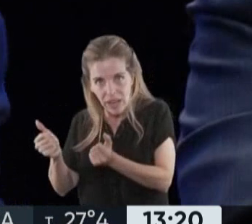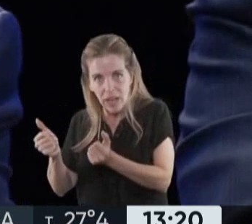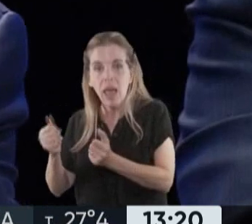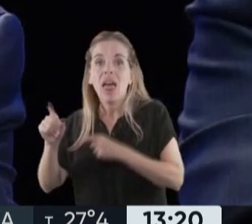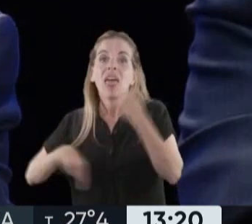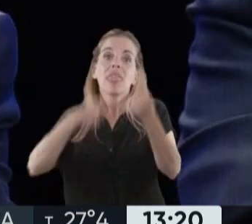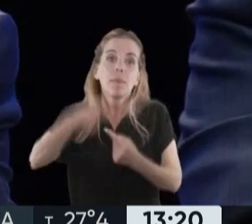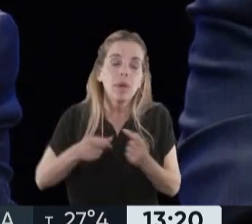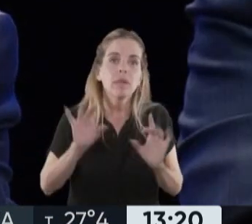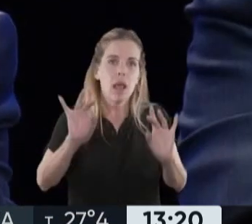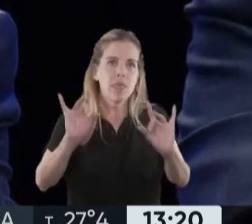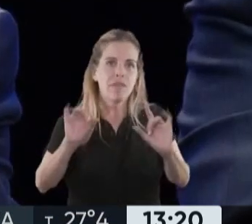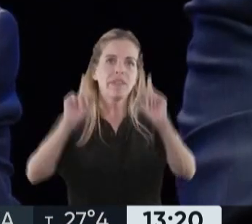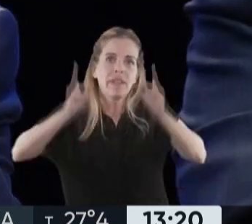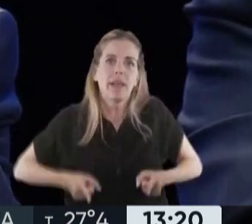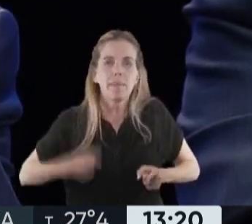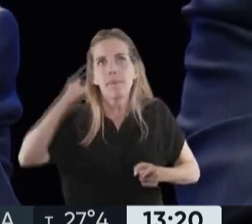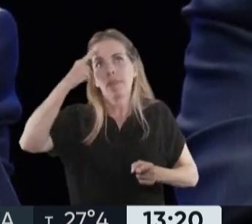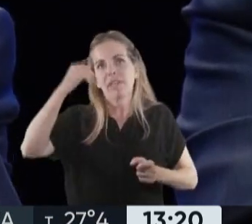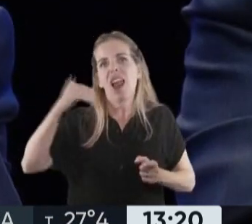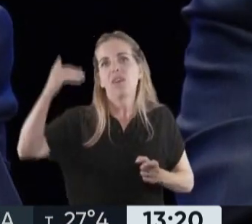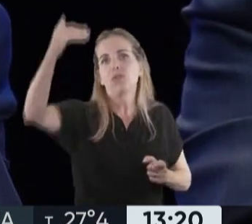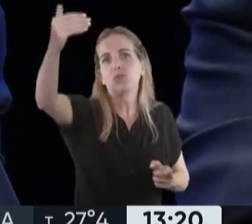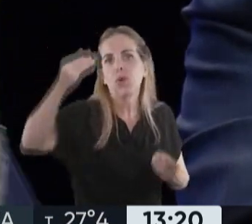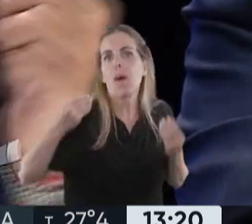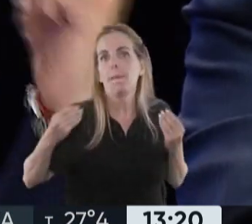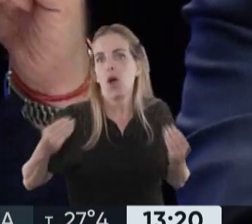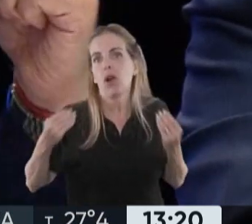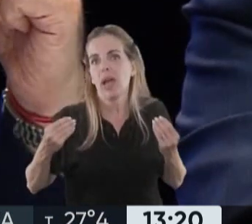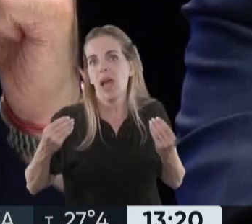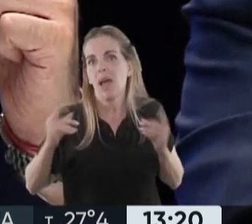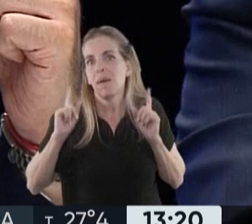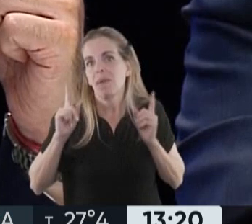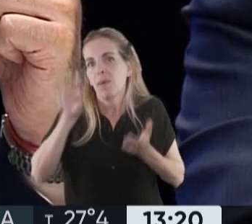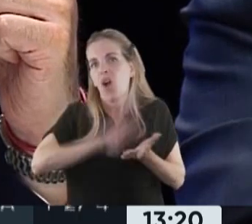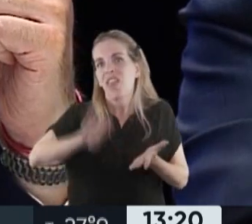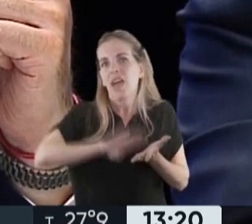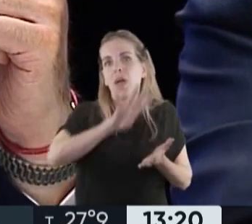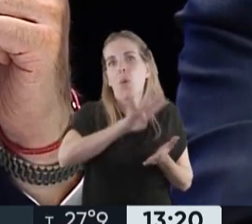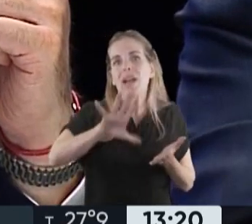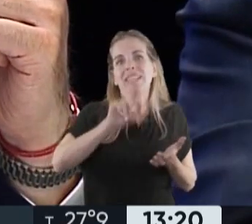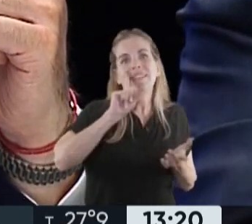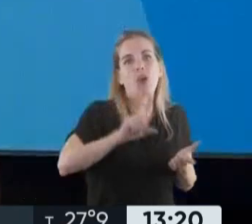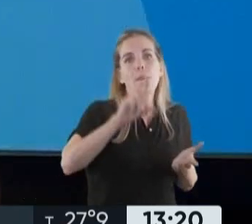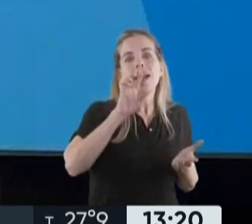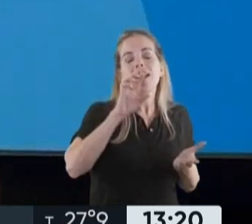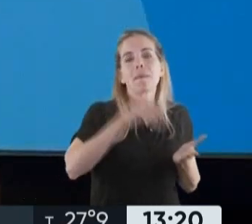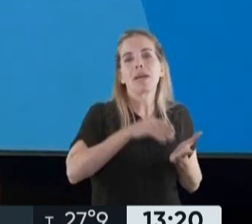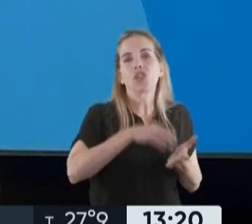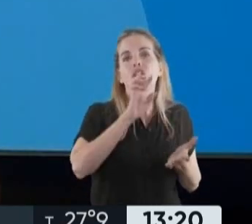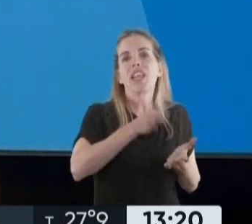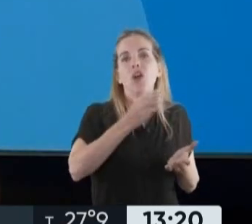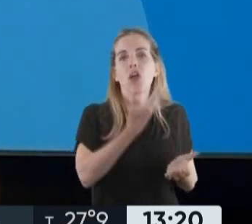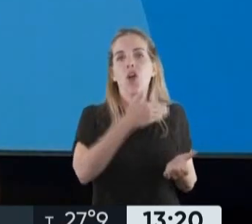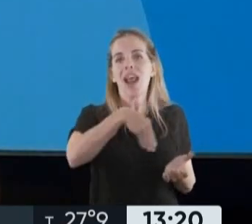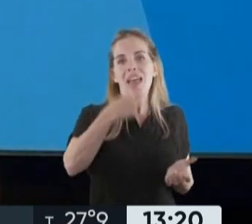muy difícil proyectar el futuro con una deuda de 45.000 millones de dólares con el fondo y que este año nos